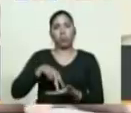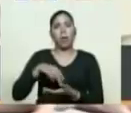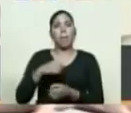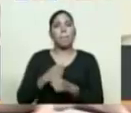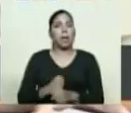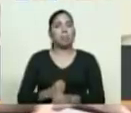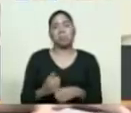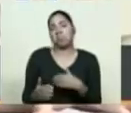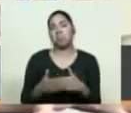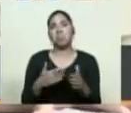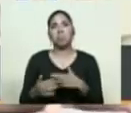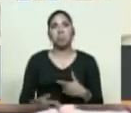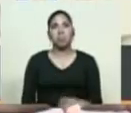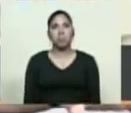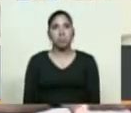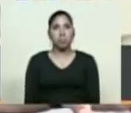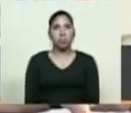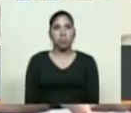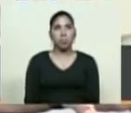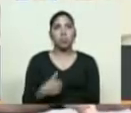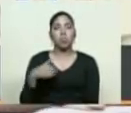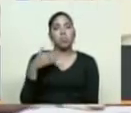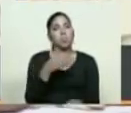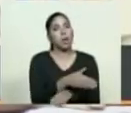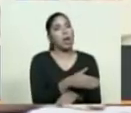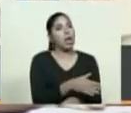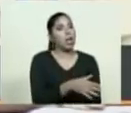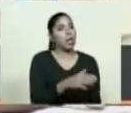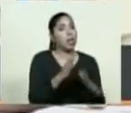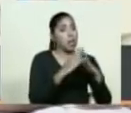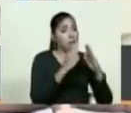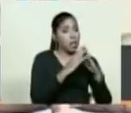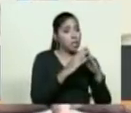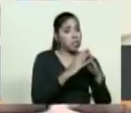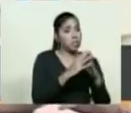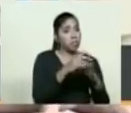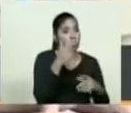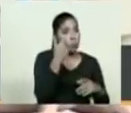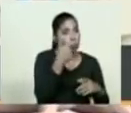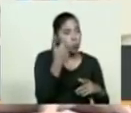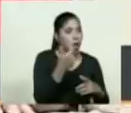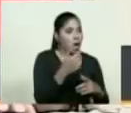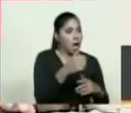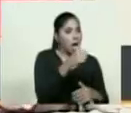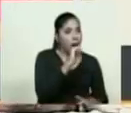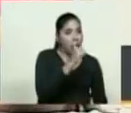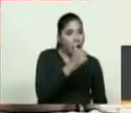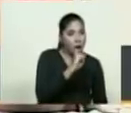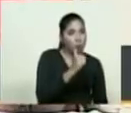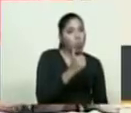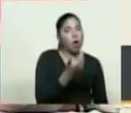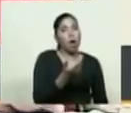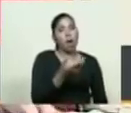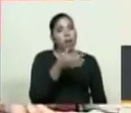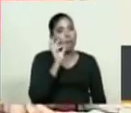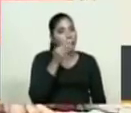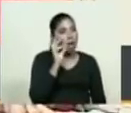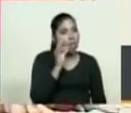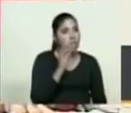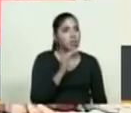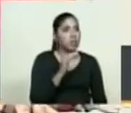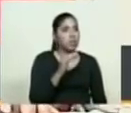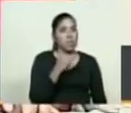entreayudándose. Yo voy para la casa y voy a buscar agua, voy a buscar café. El que tiene poquito lo comparte